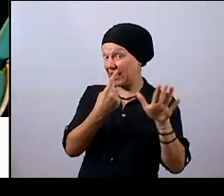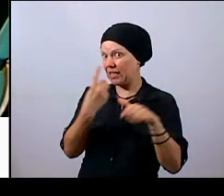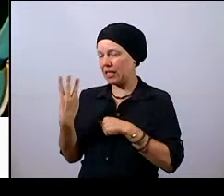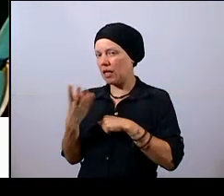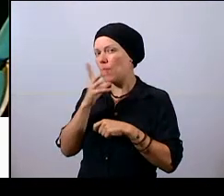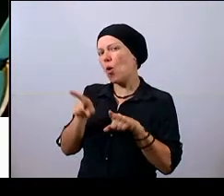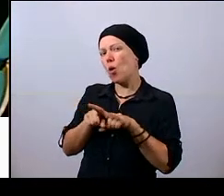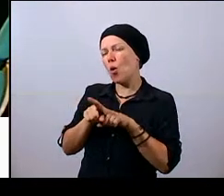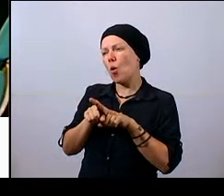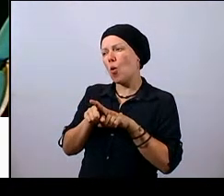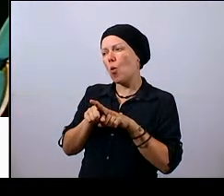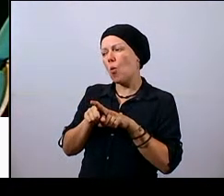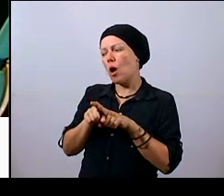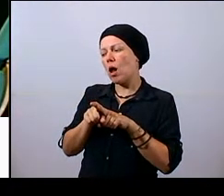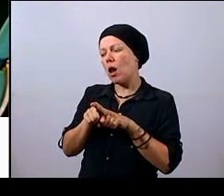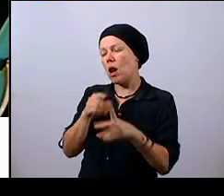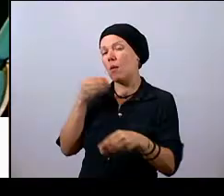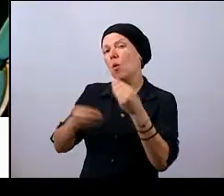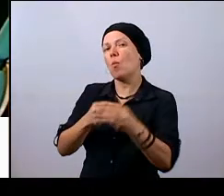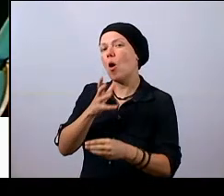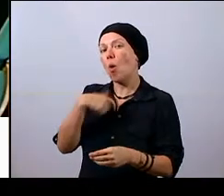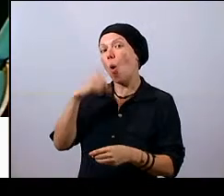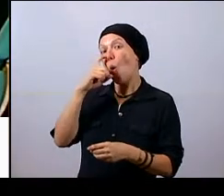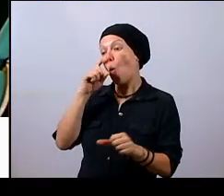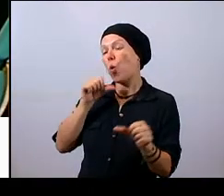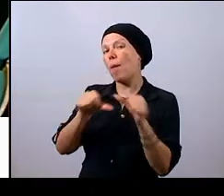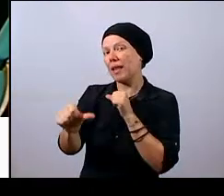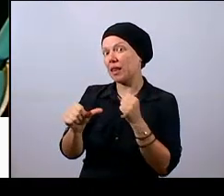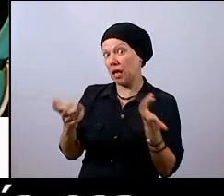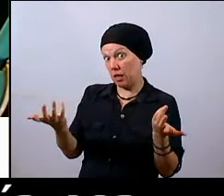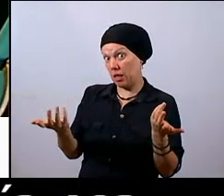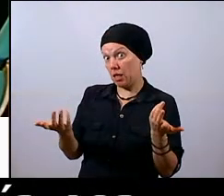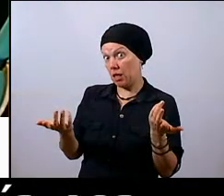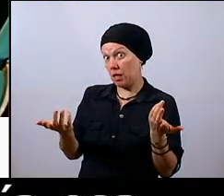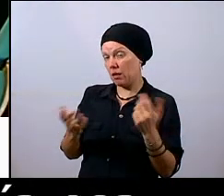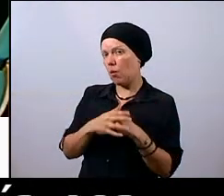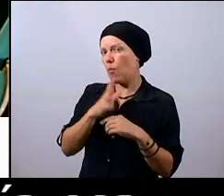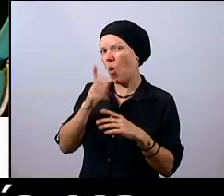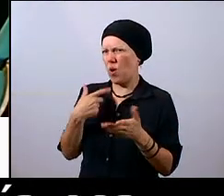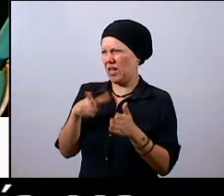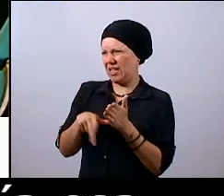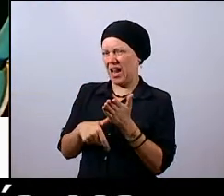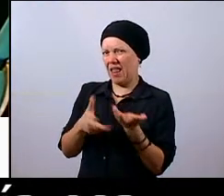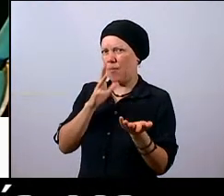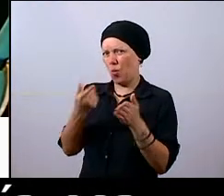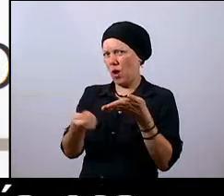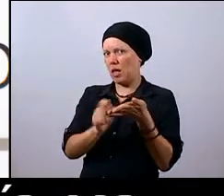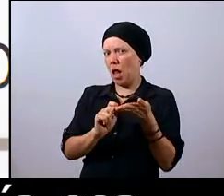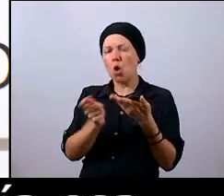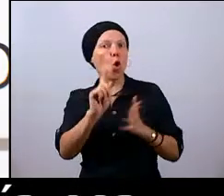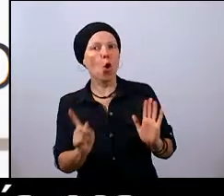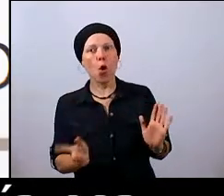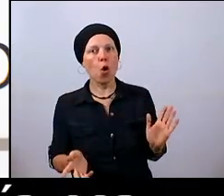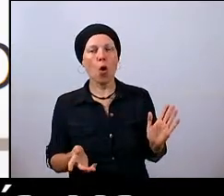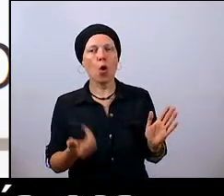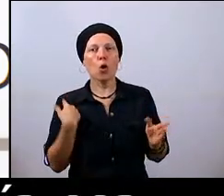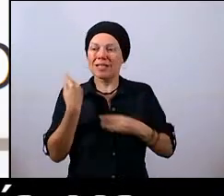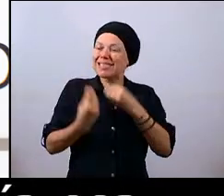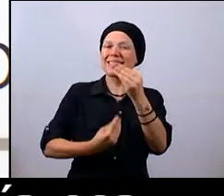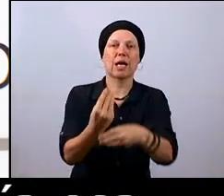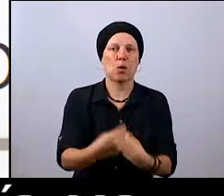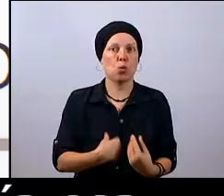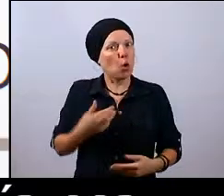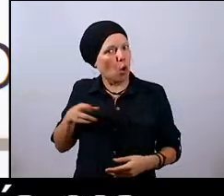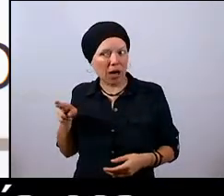se intensificaría esa ejecución a partir de junio. Hay gente que puede pensar que es demasiado tarde en cuanto al calendario ¿no? del año. Se ejecuta, le